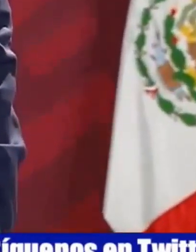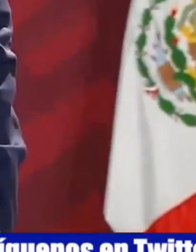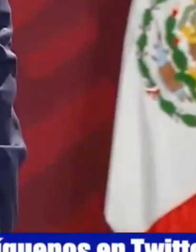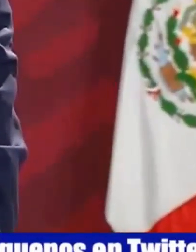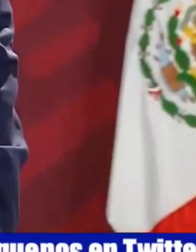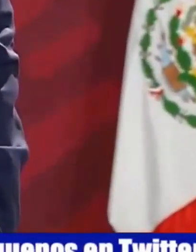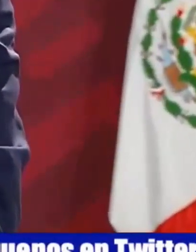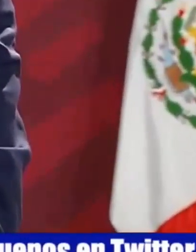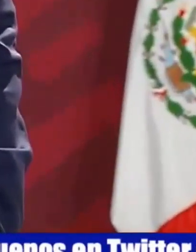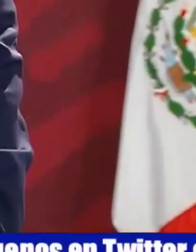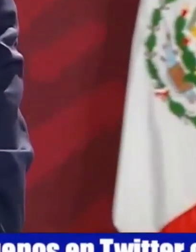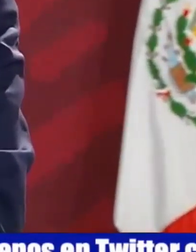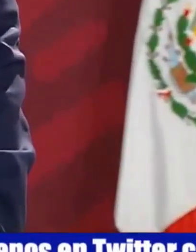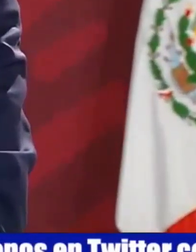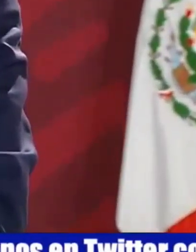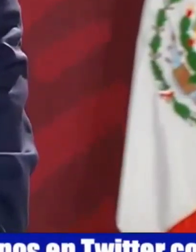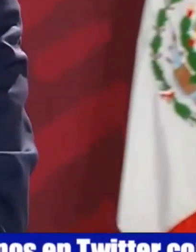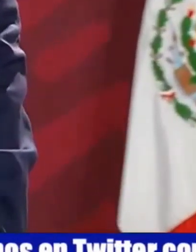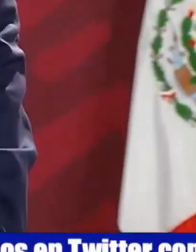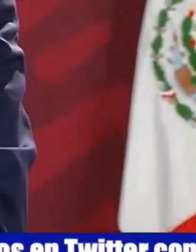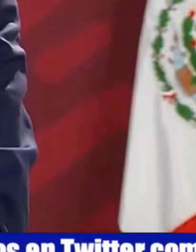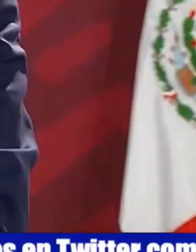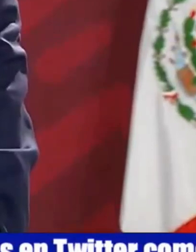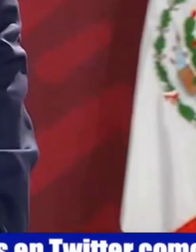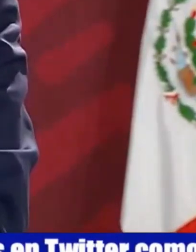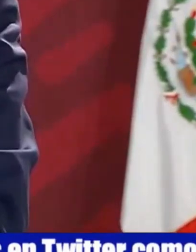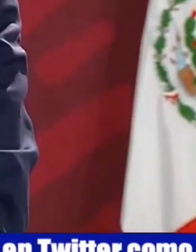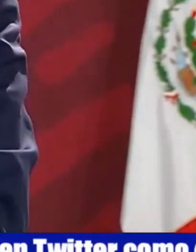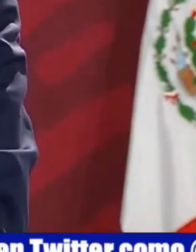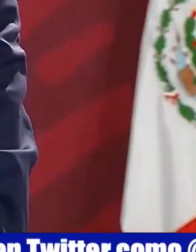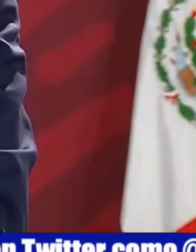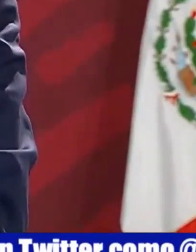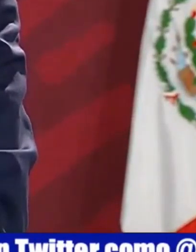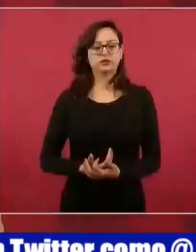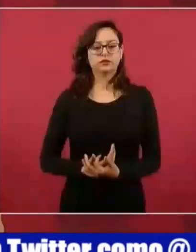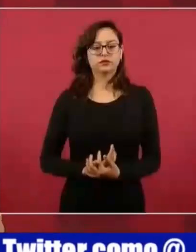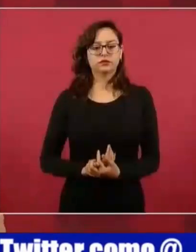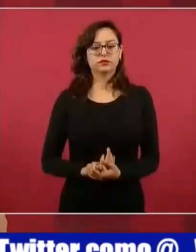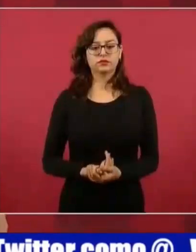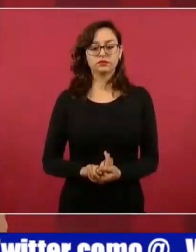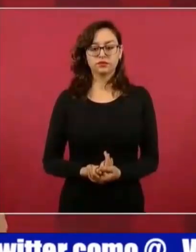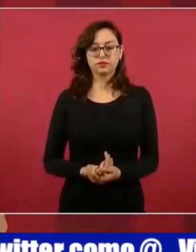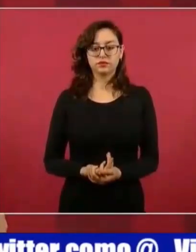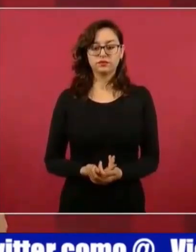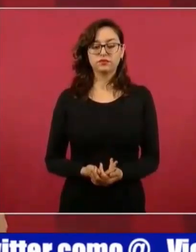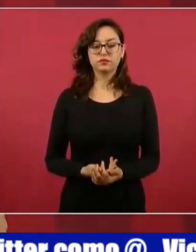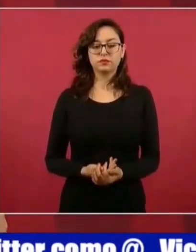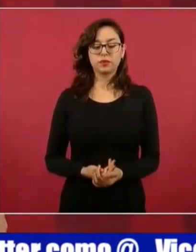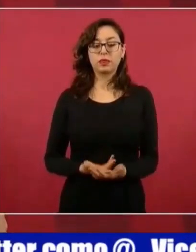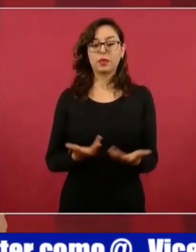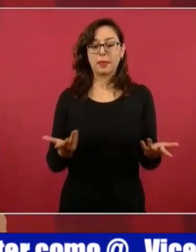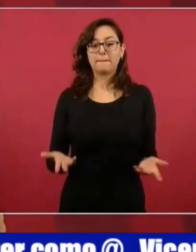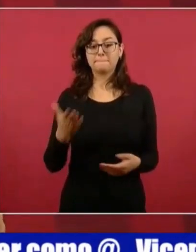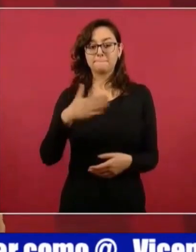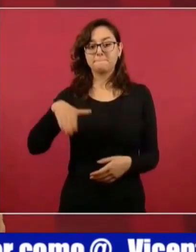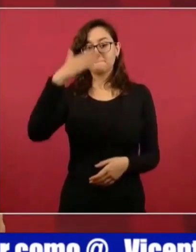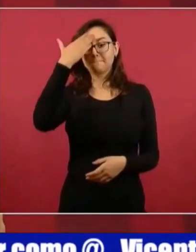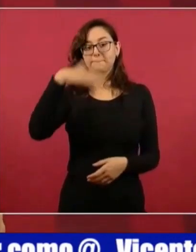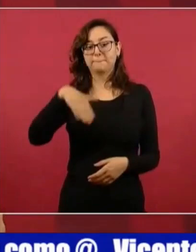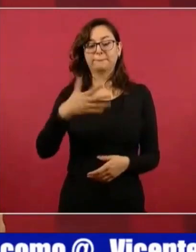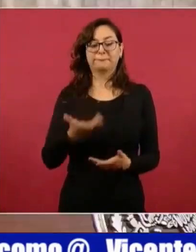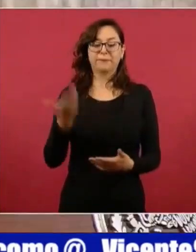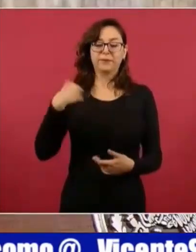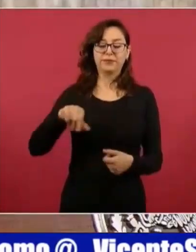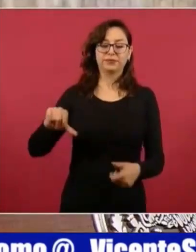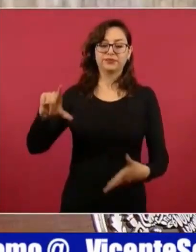más completa. Hay que verlo gozosamente trasladarse de José Martí